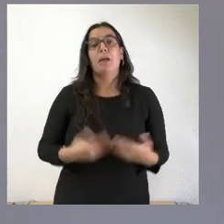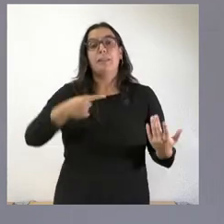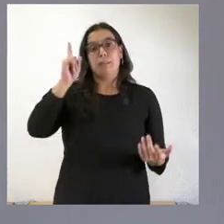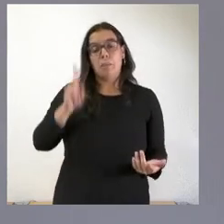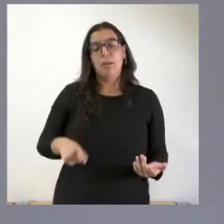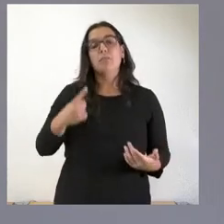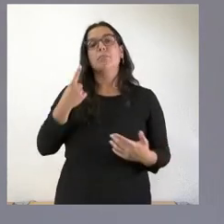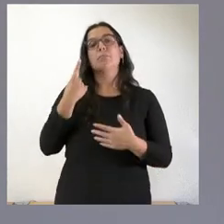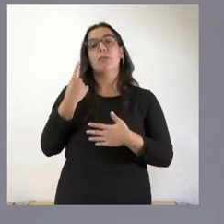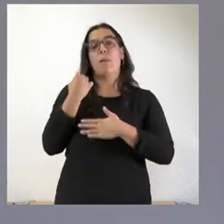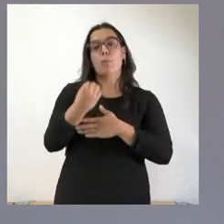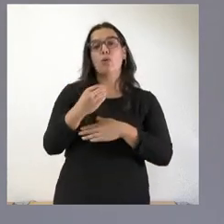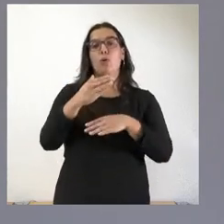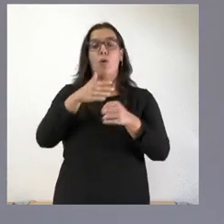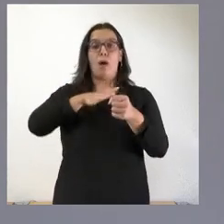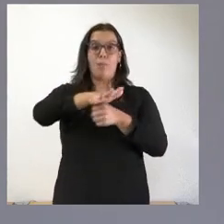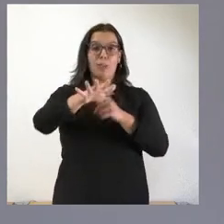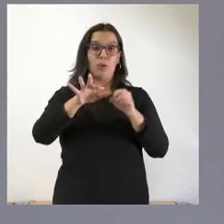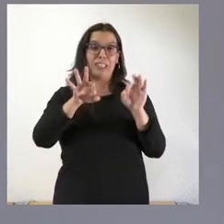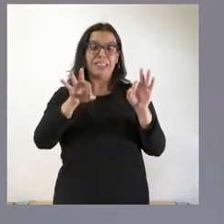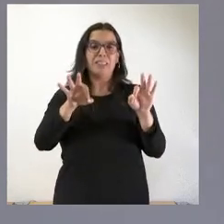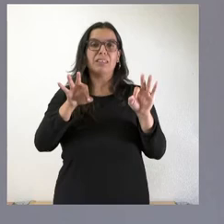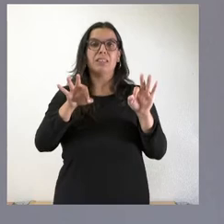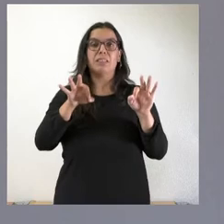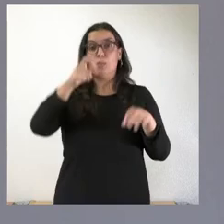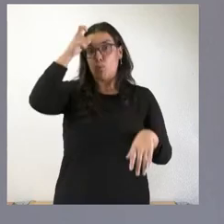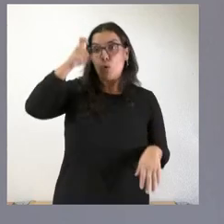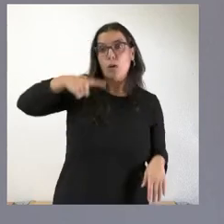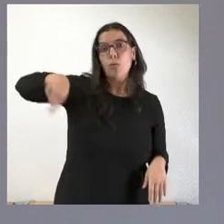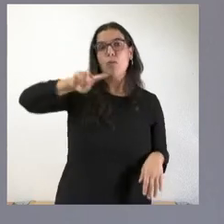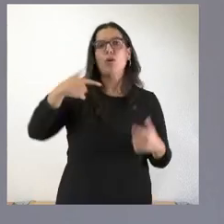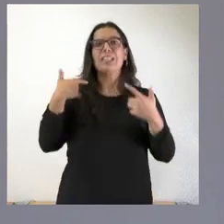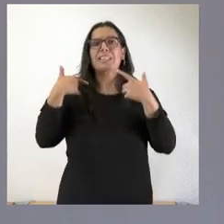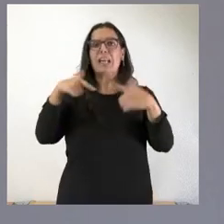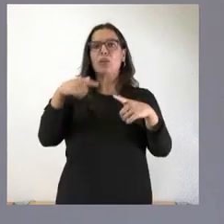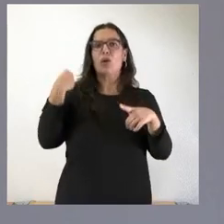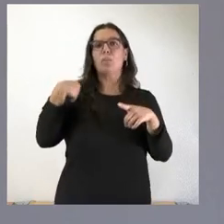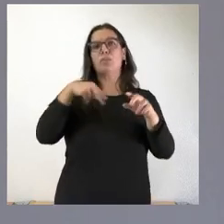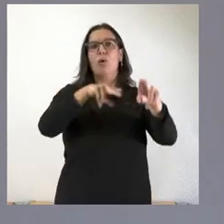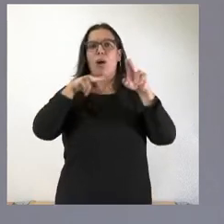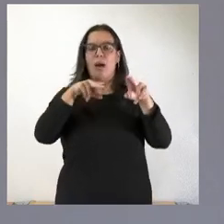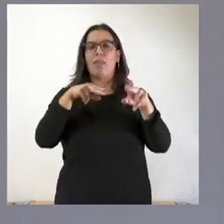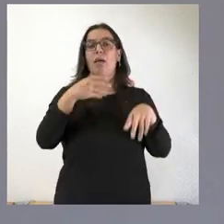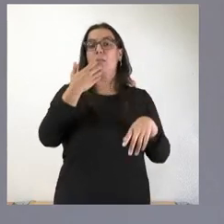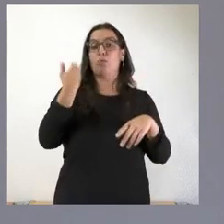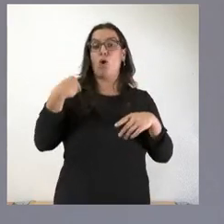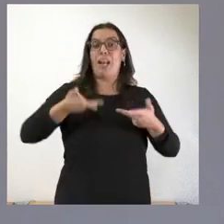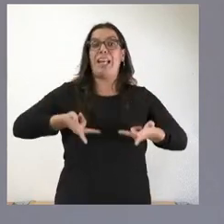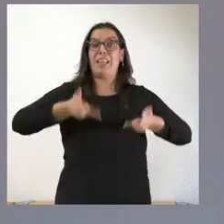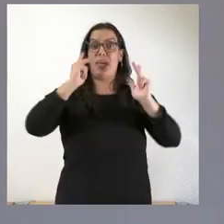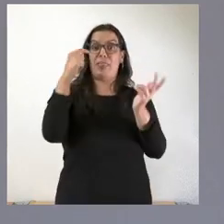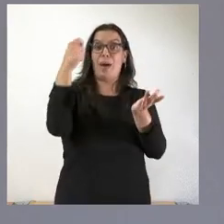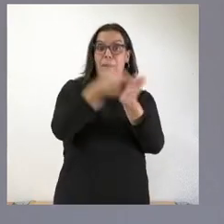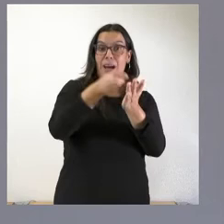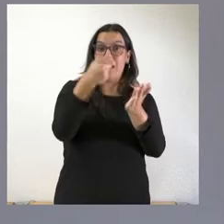apoyo en el ámbito del mundo rural al sector cinegético mediante la eliminación de las licencias y tasas